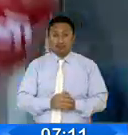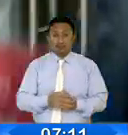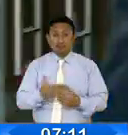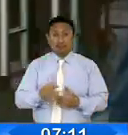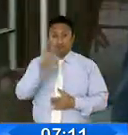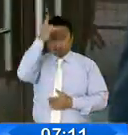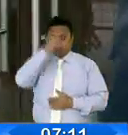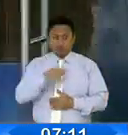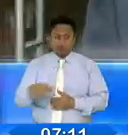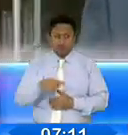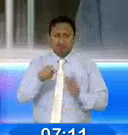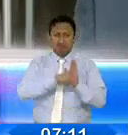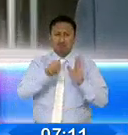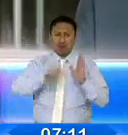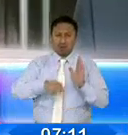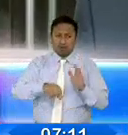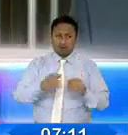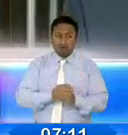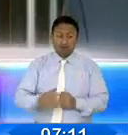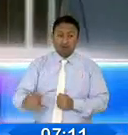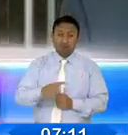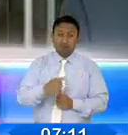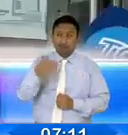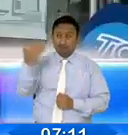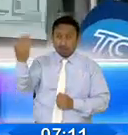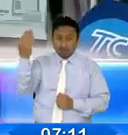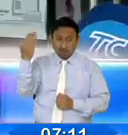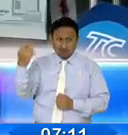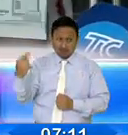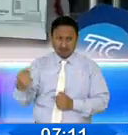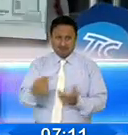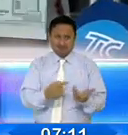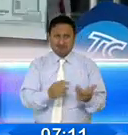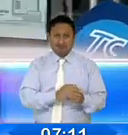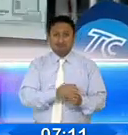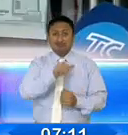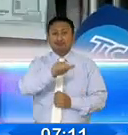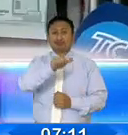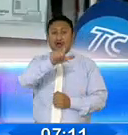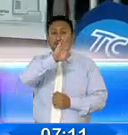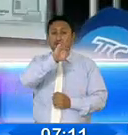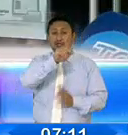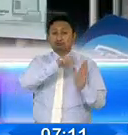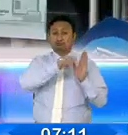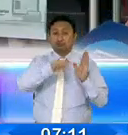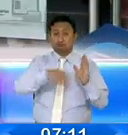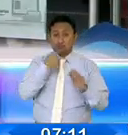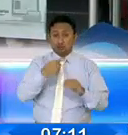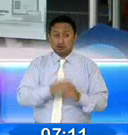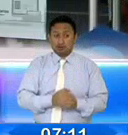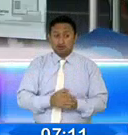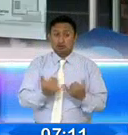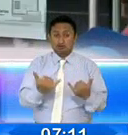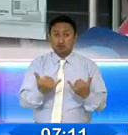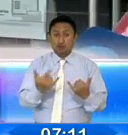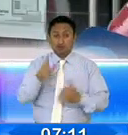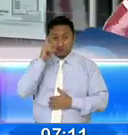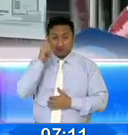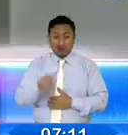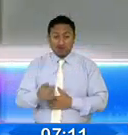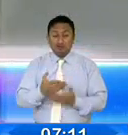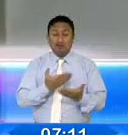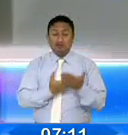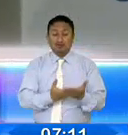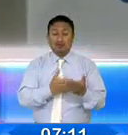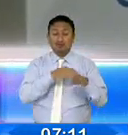por la defensa del burgomaestre. Su abogado Juan Pablo Albán señaló que los argumentos presentados por la fiscalía titular de la causa